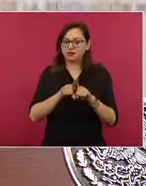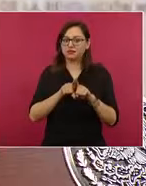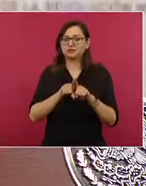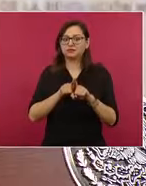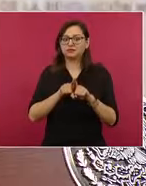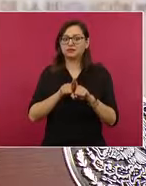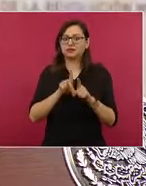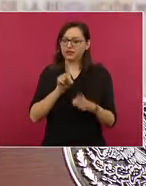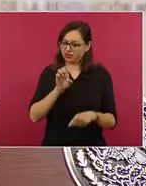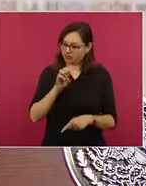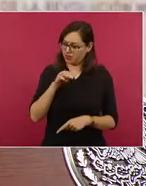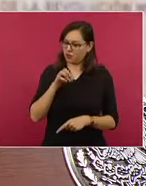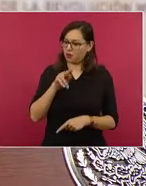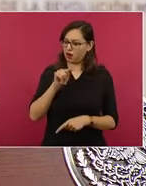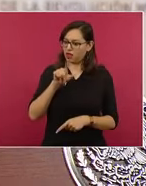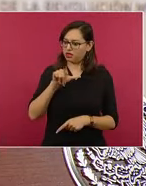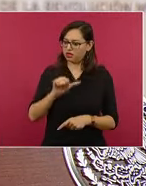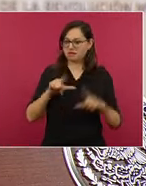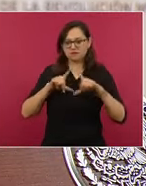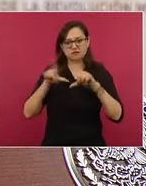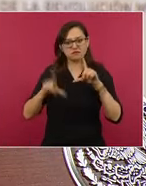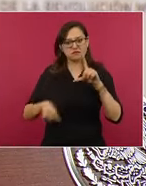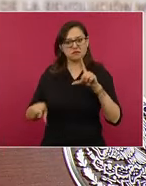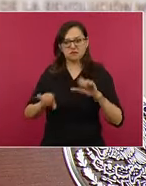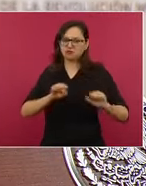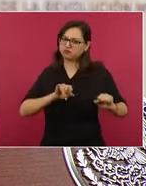también demócrata.